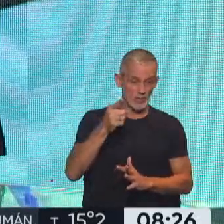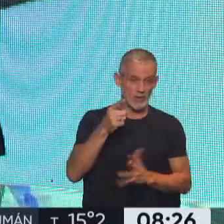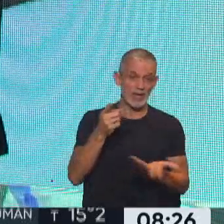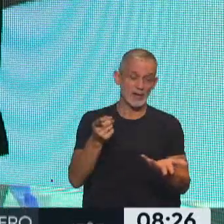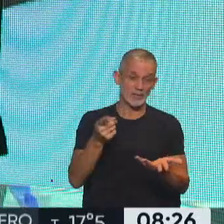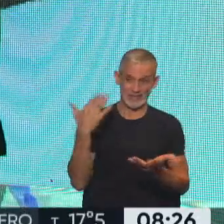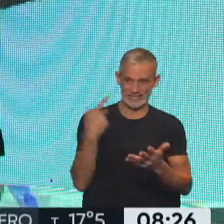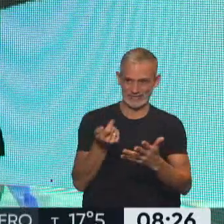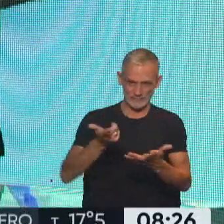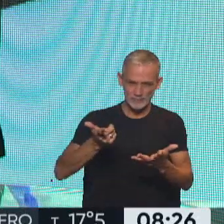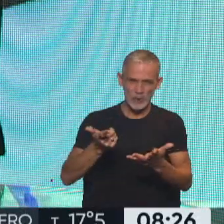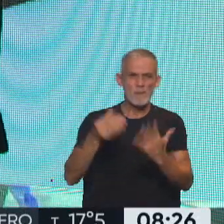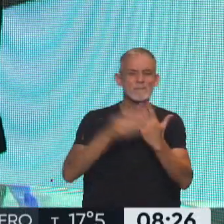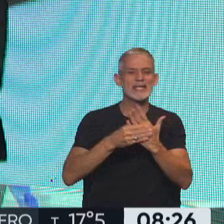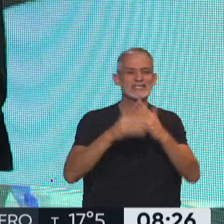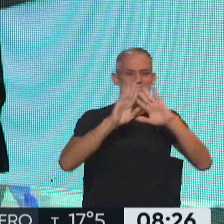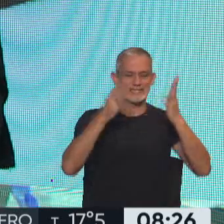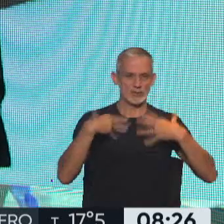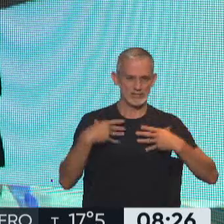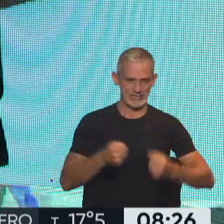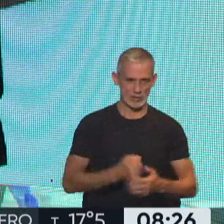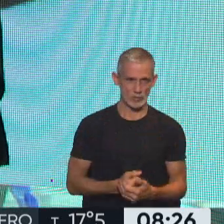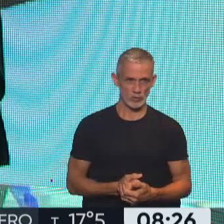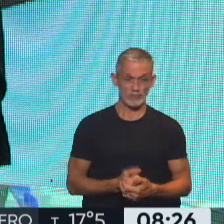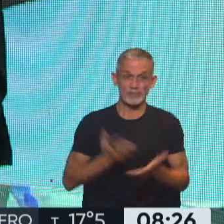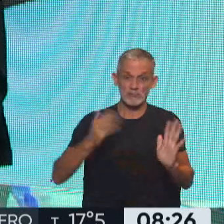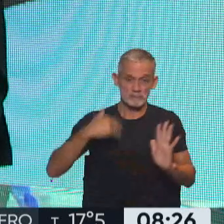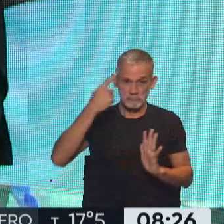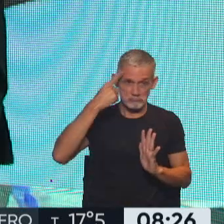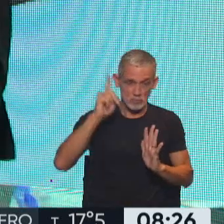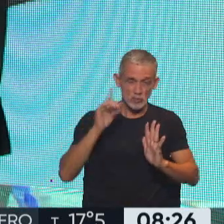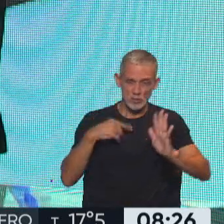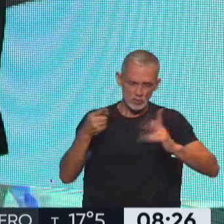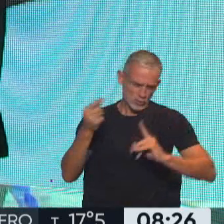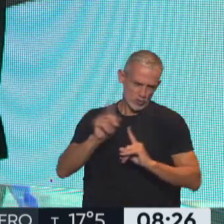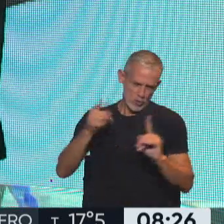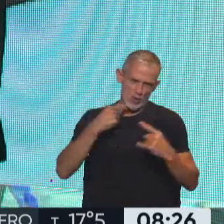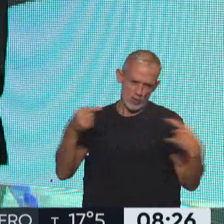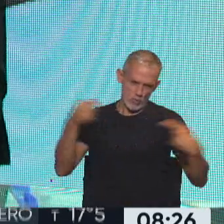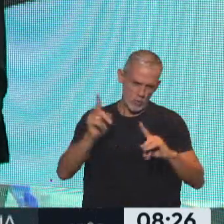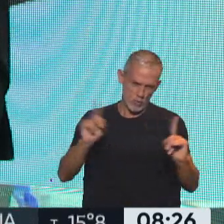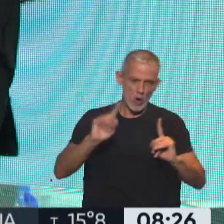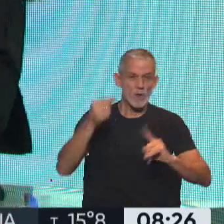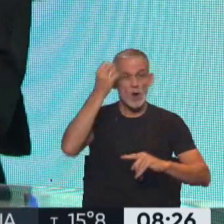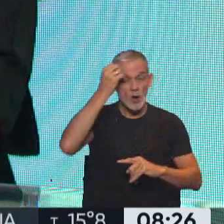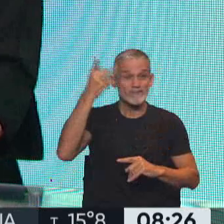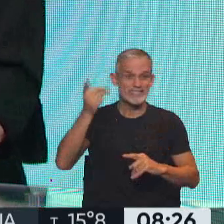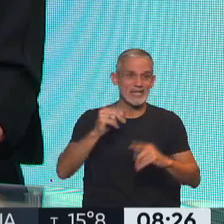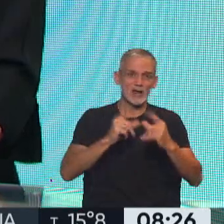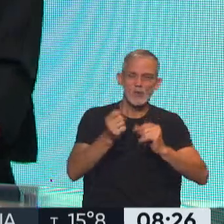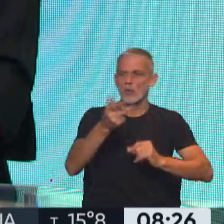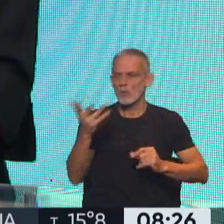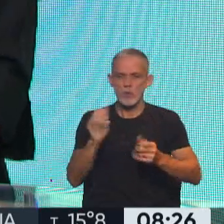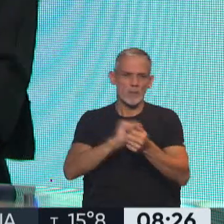horas, según lo indica el Ministerio de Salud de la Nación. Sí, ¿sabes? Yo no es que te quiera contradecir, ¿no? Porque vos lo que estás dando son datos oficiales, son los números, lo que se